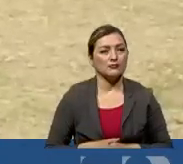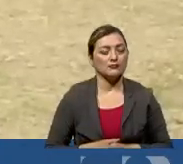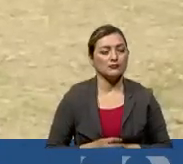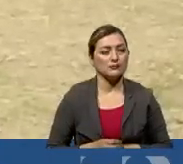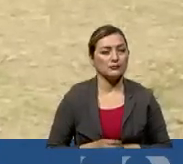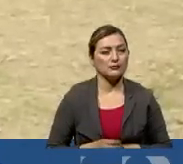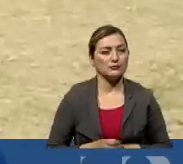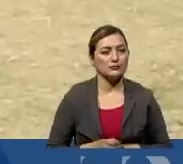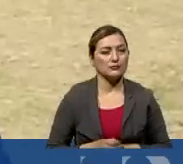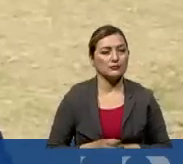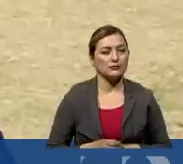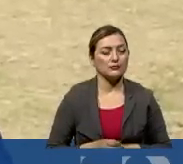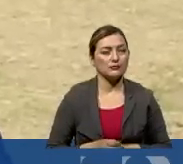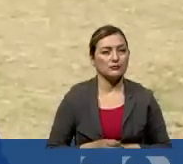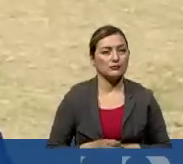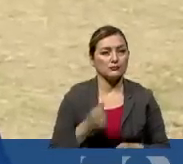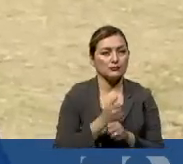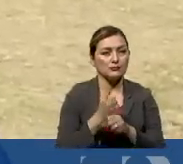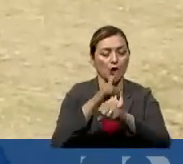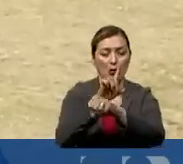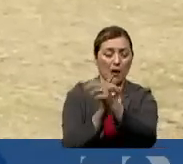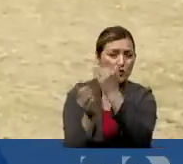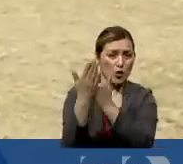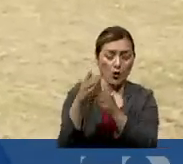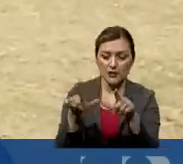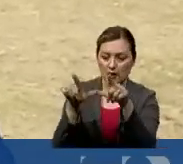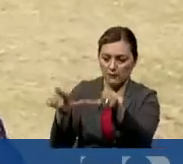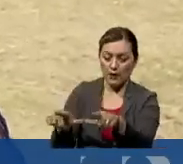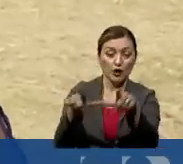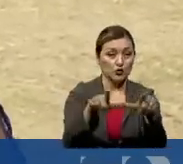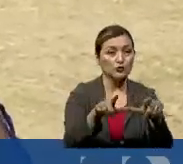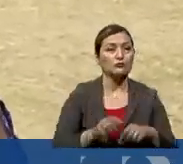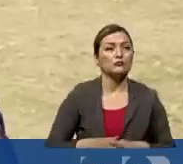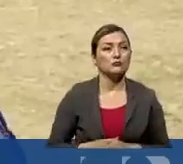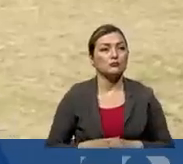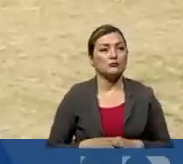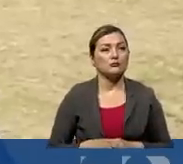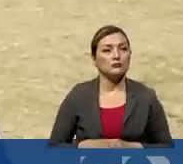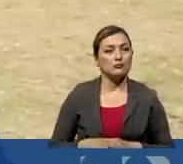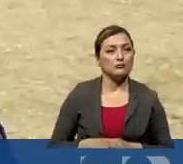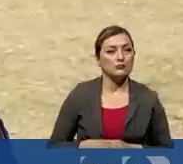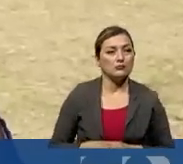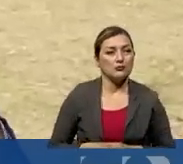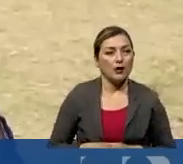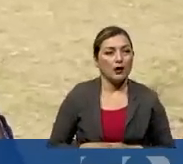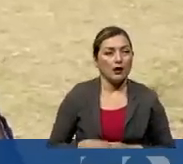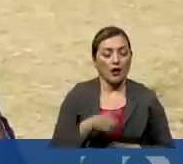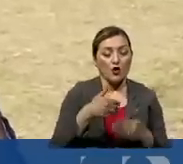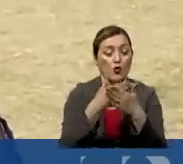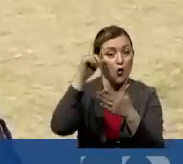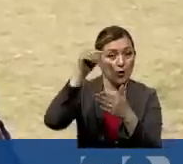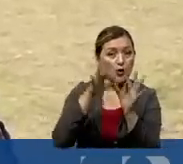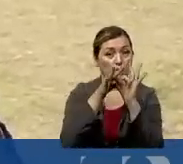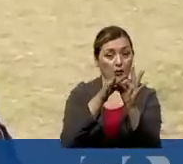realizando la entrega de certificaciones a los médicos ancestrales. Claro está de que en este caso pues también tiene que darle un seguimiento al